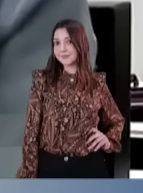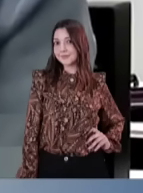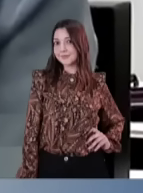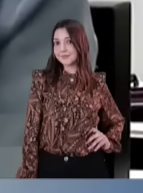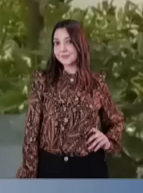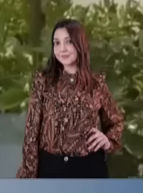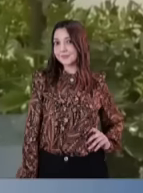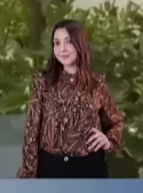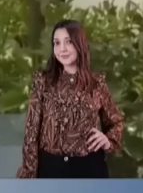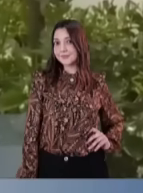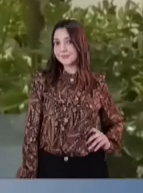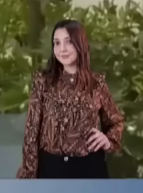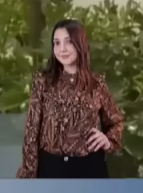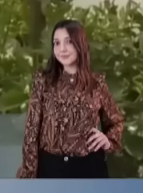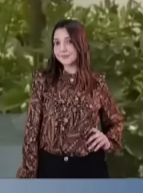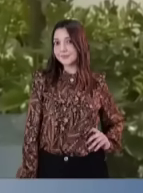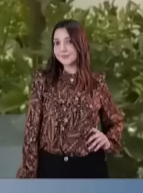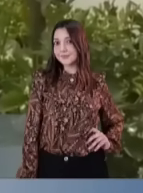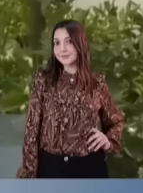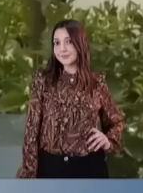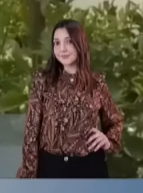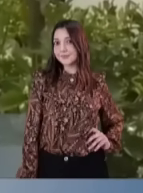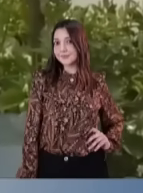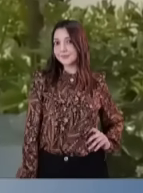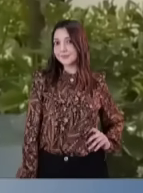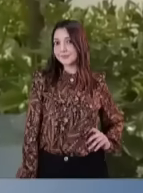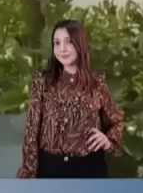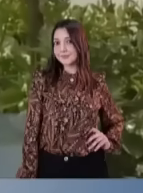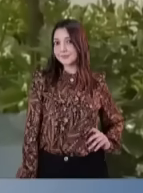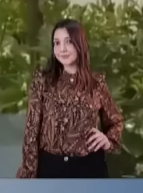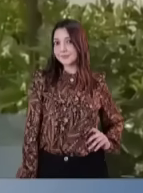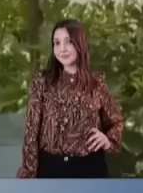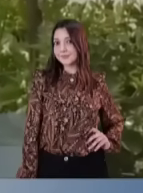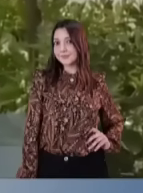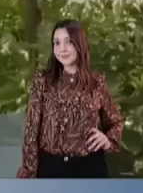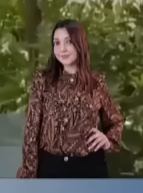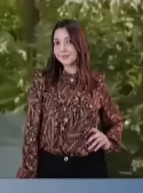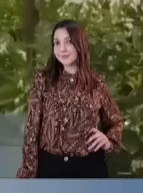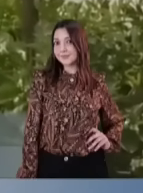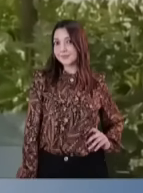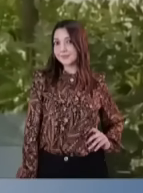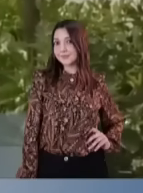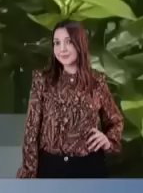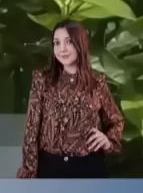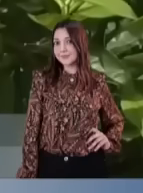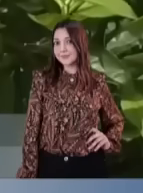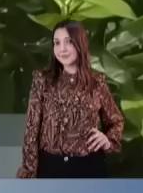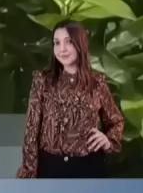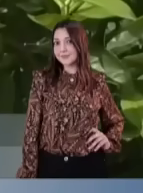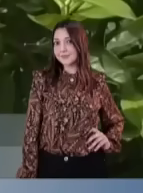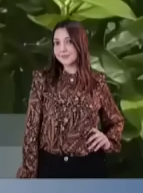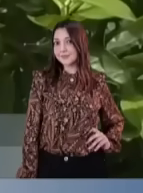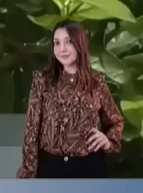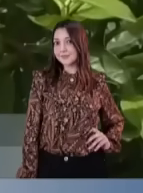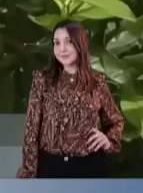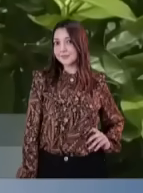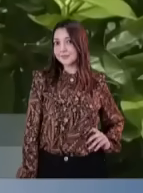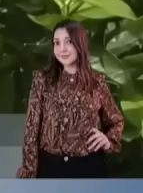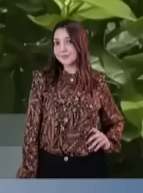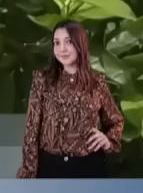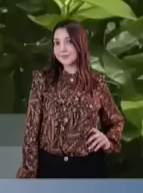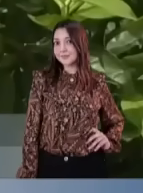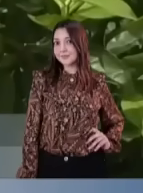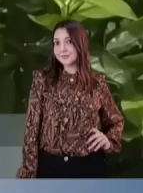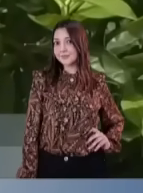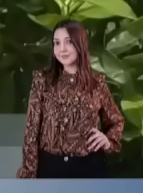semanas también. Y esto se reconoce también acá en el Ejecutivo. Se habla de la cartera de la mujer, por ejemplo, que Camila Vallejo pase